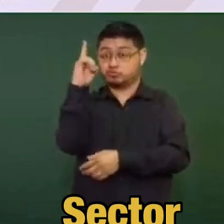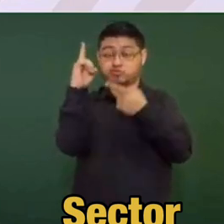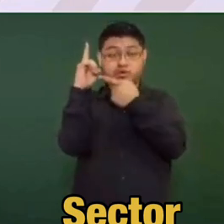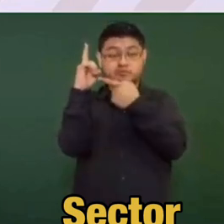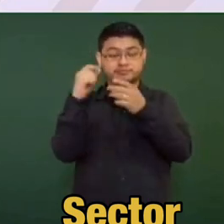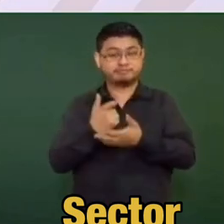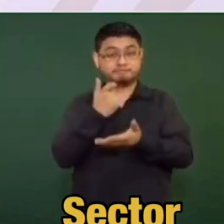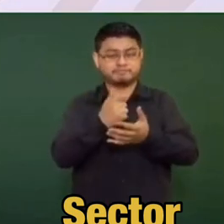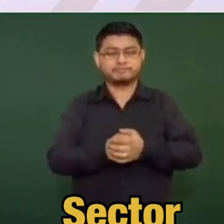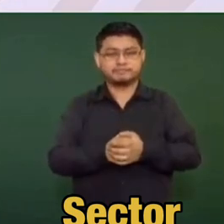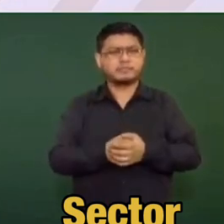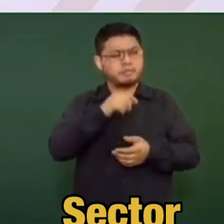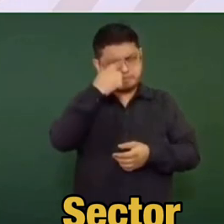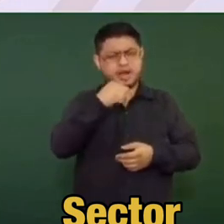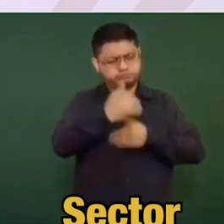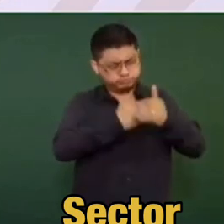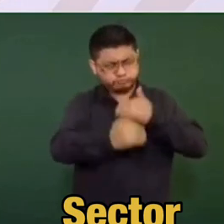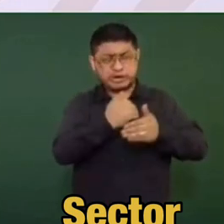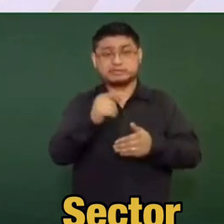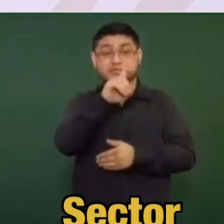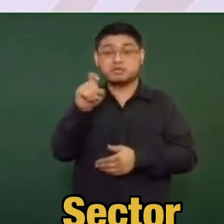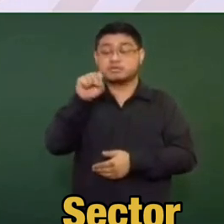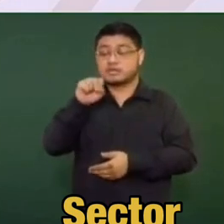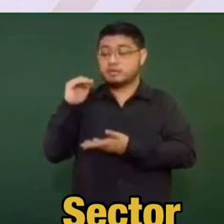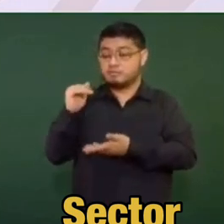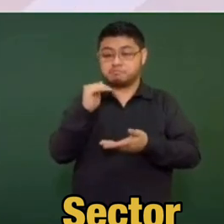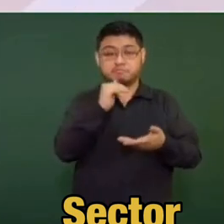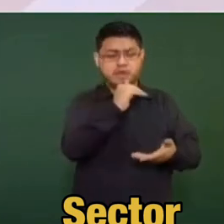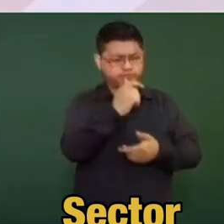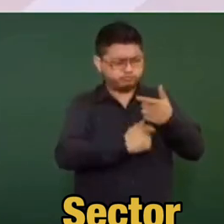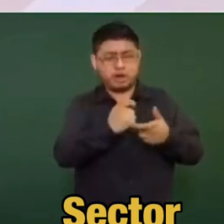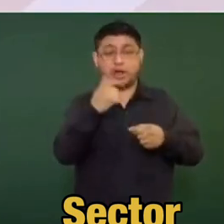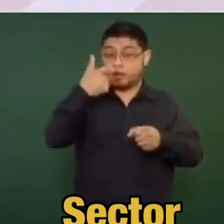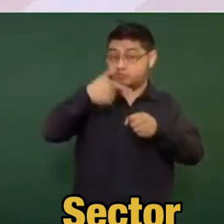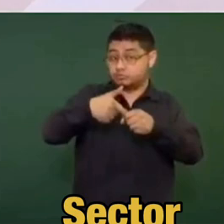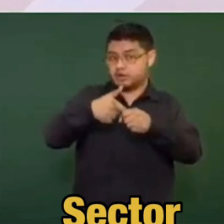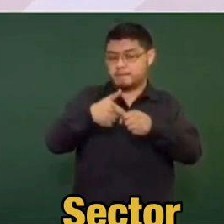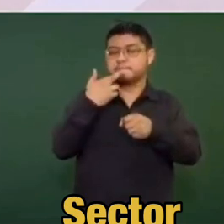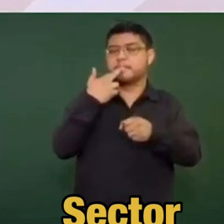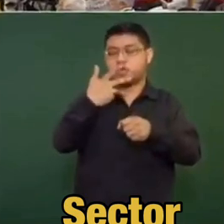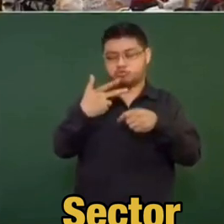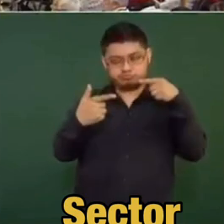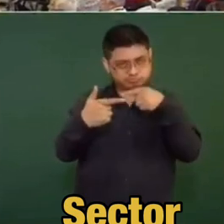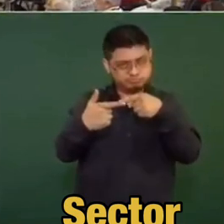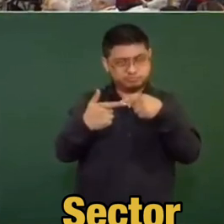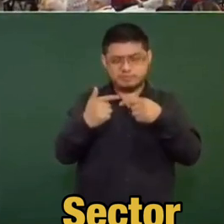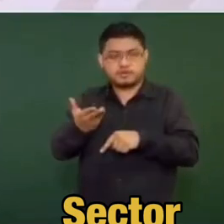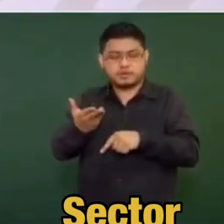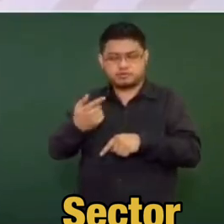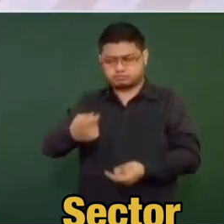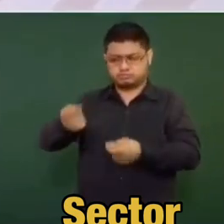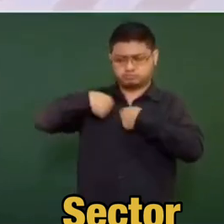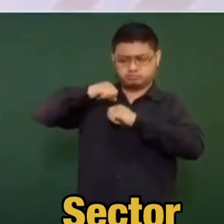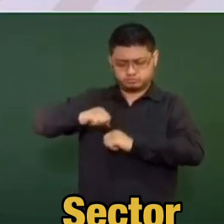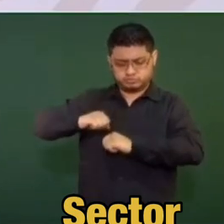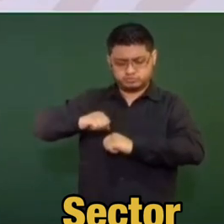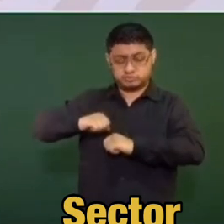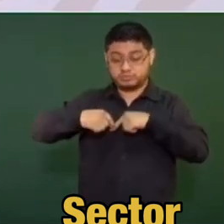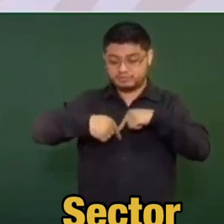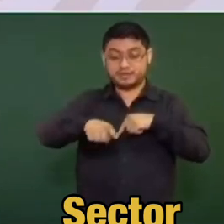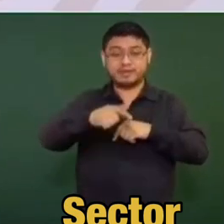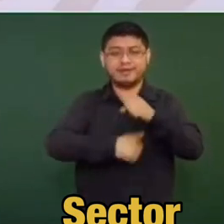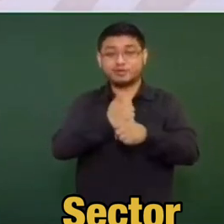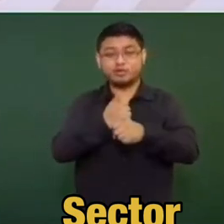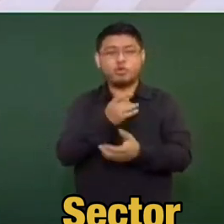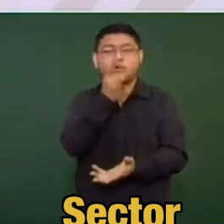capacidad de convertir combustóleo en 160.000 barriles diarios de combustibles, gasolinas, sobre todo de más calidad y menos contaminantes. A finales de este año vamos